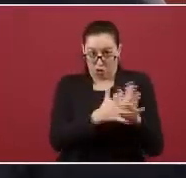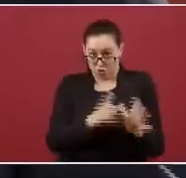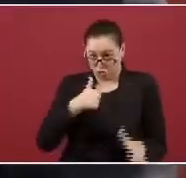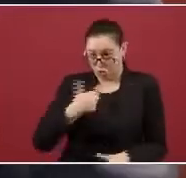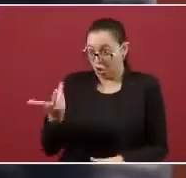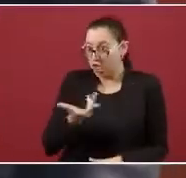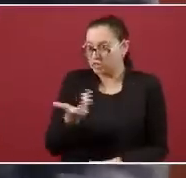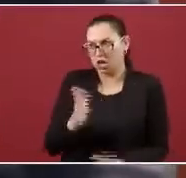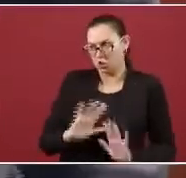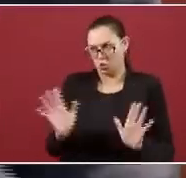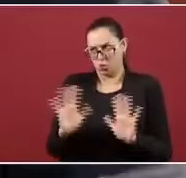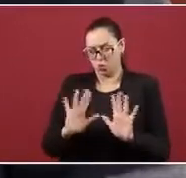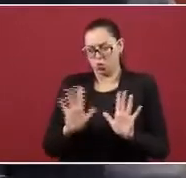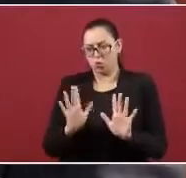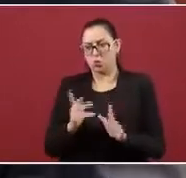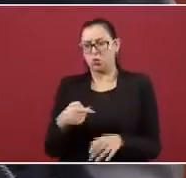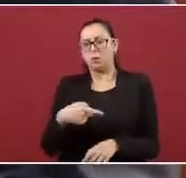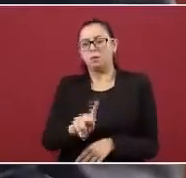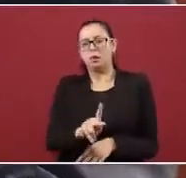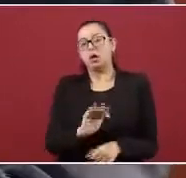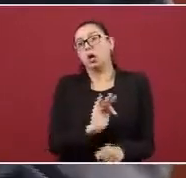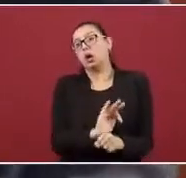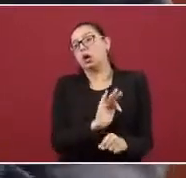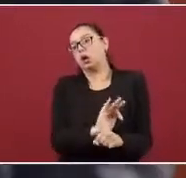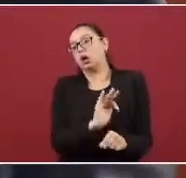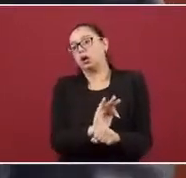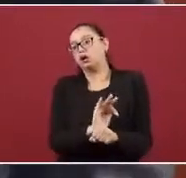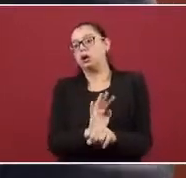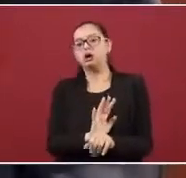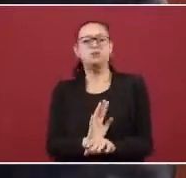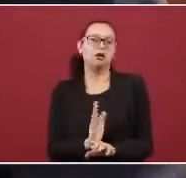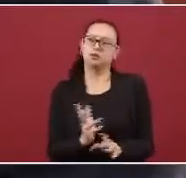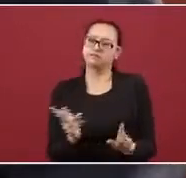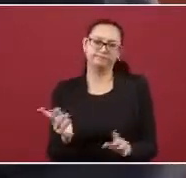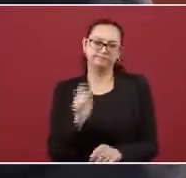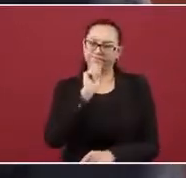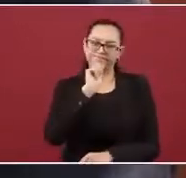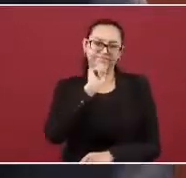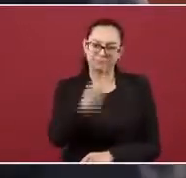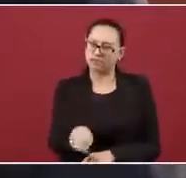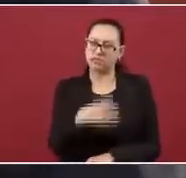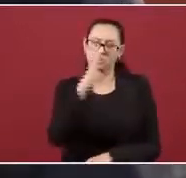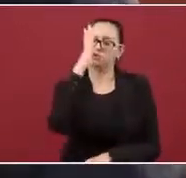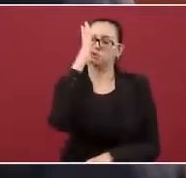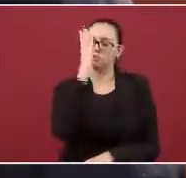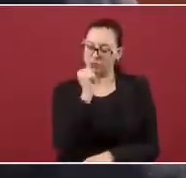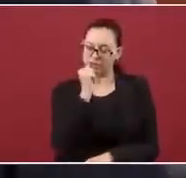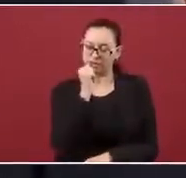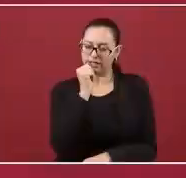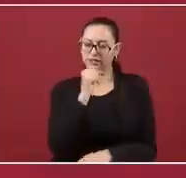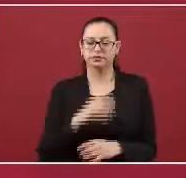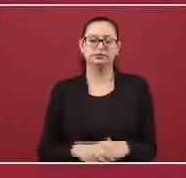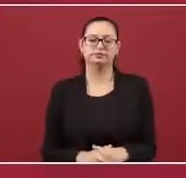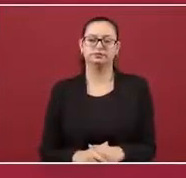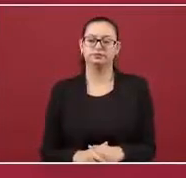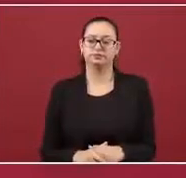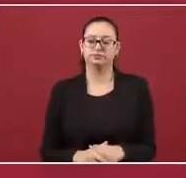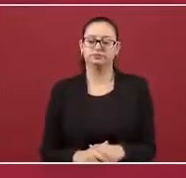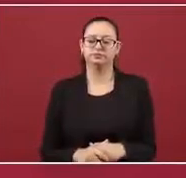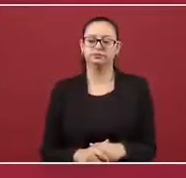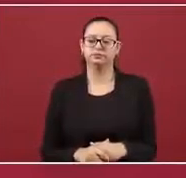que procede es decir, no puedo encubrir a nadie. Y yo les dije a ustedes que hay